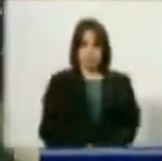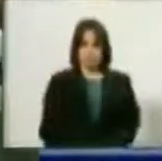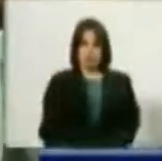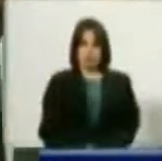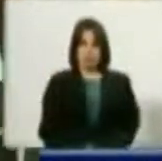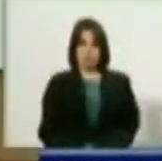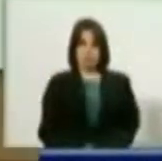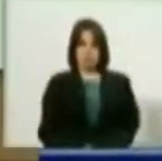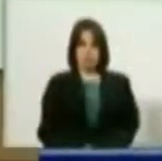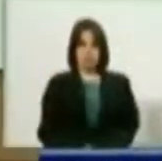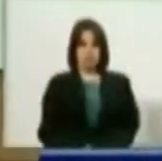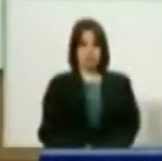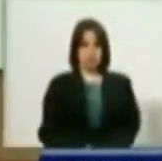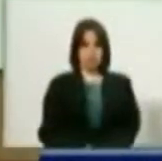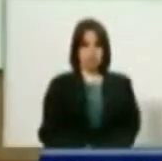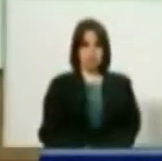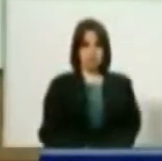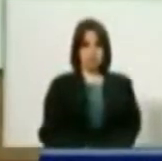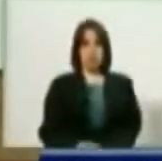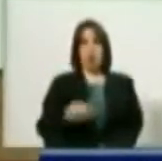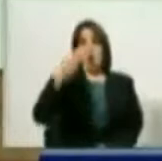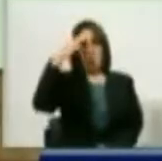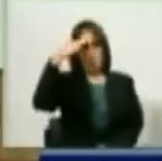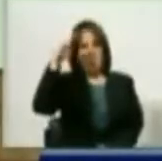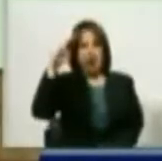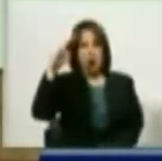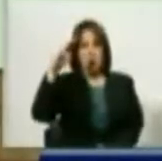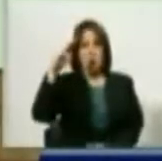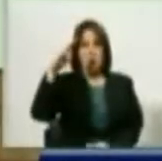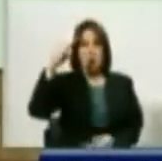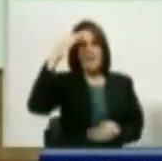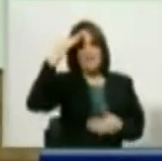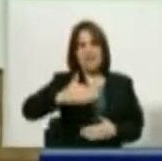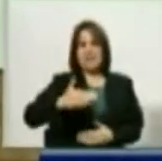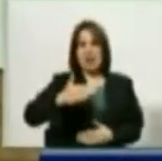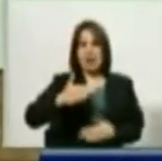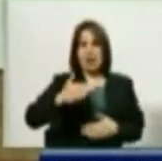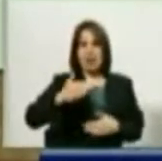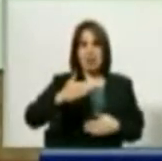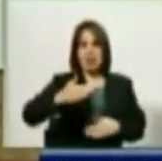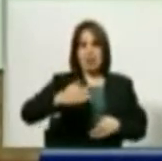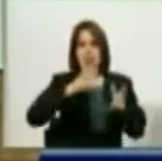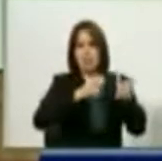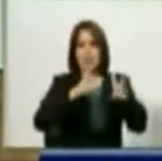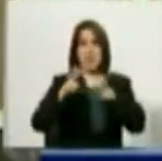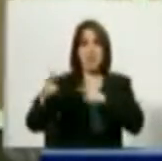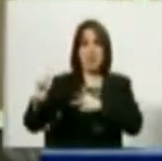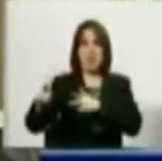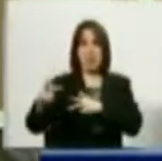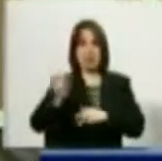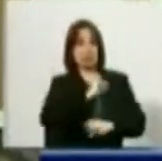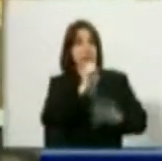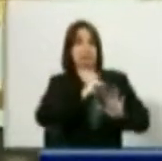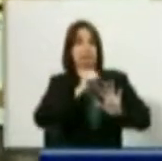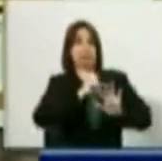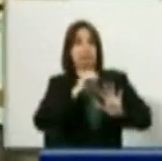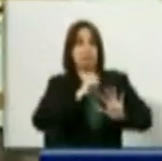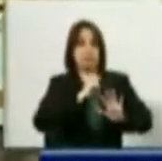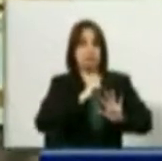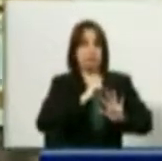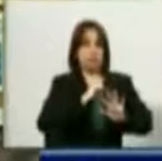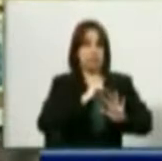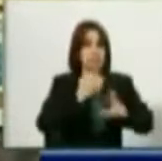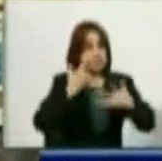con cubanos y militares armados tiene terror a la Interpol o a un atentado Ah será otra Nicolás No puede salir de Venezuela